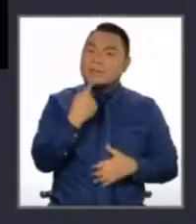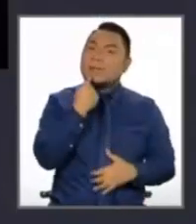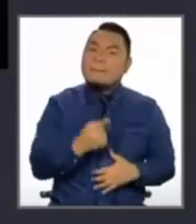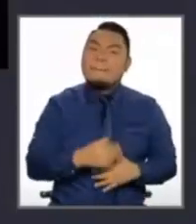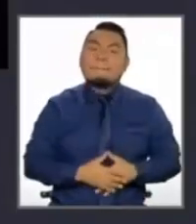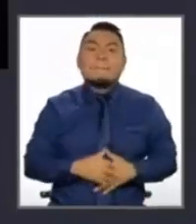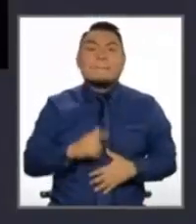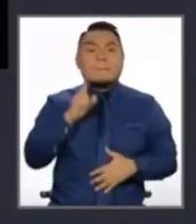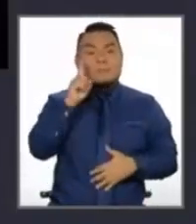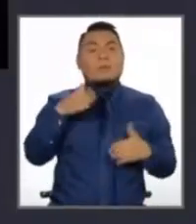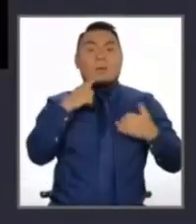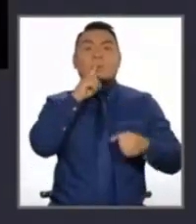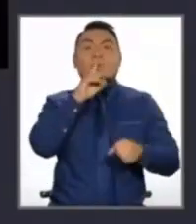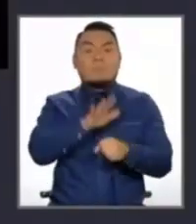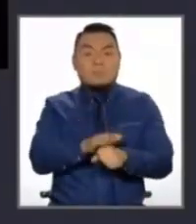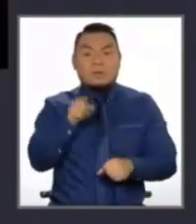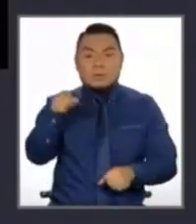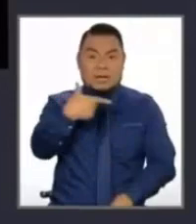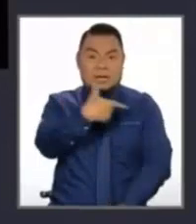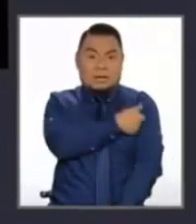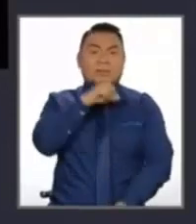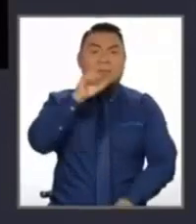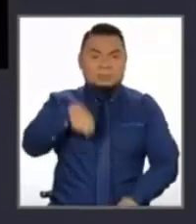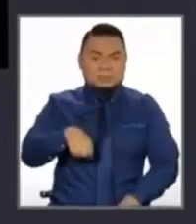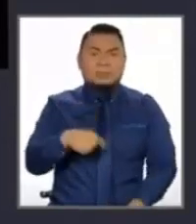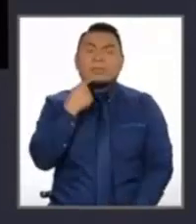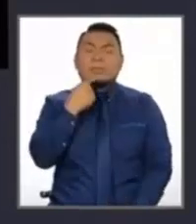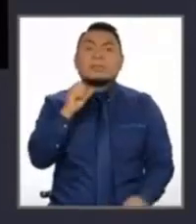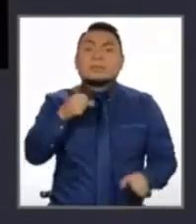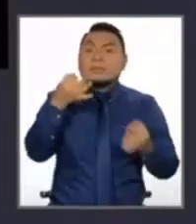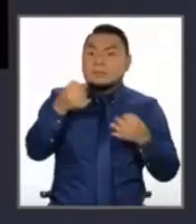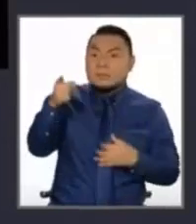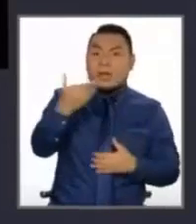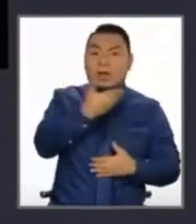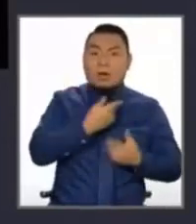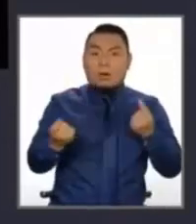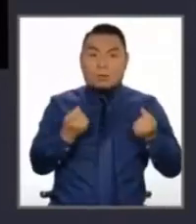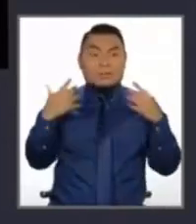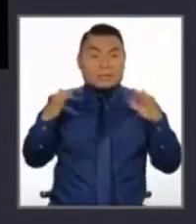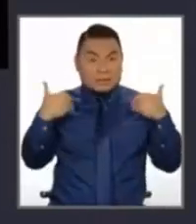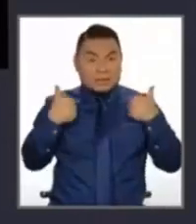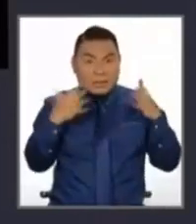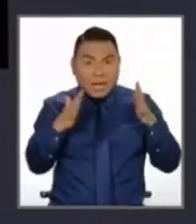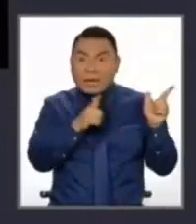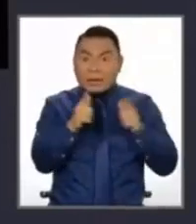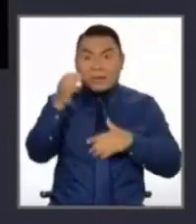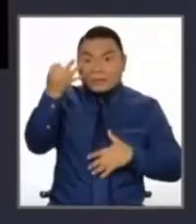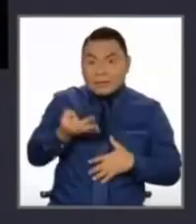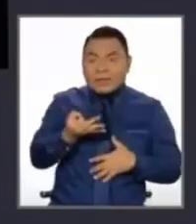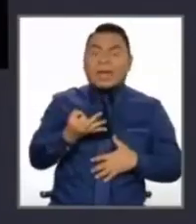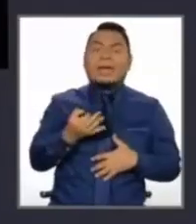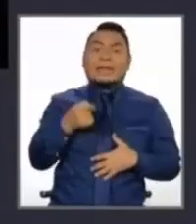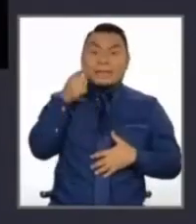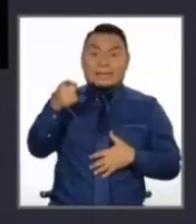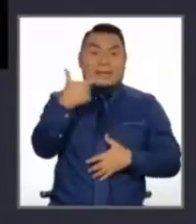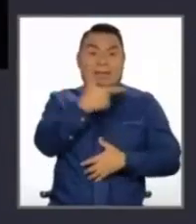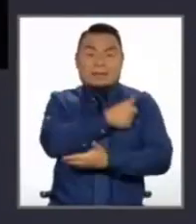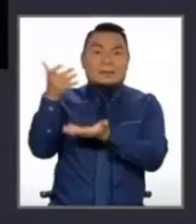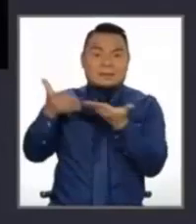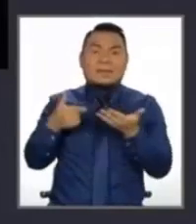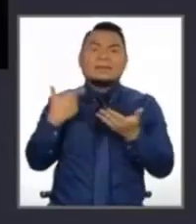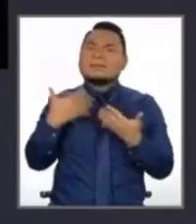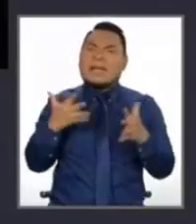referir, que uno puede prometer acá que tiene las vacunas. Hay que definir si realmente el gobierno las tiene y luchar para que esas vacunas